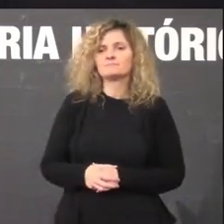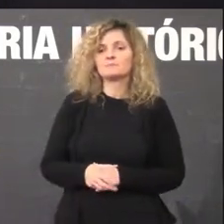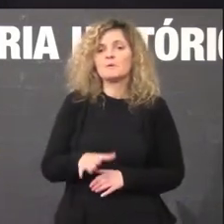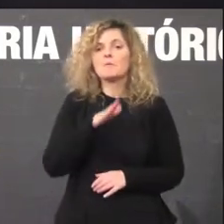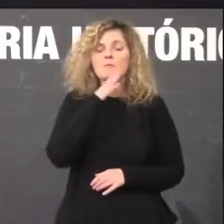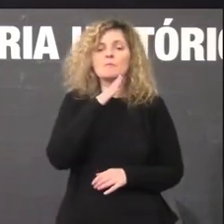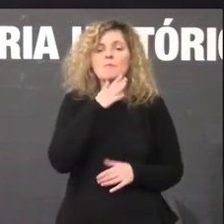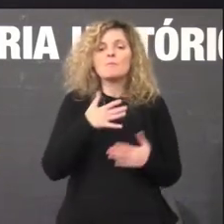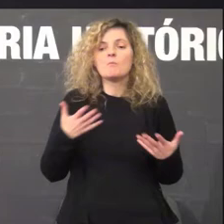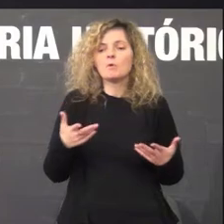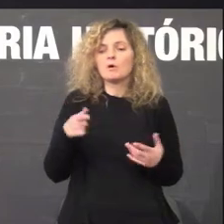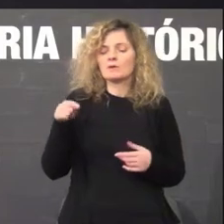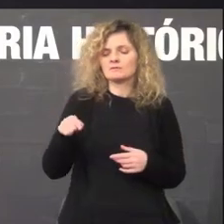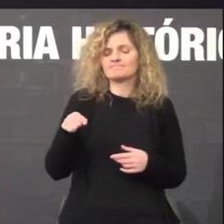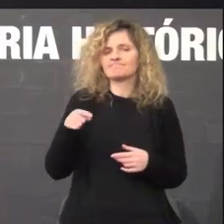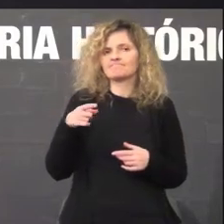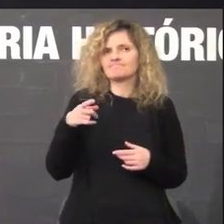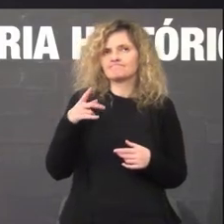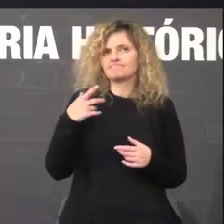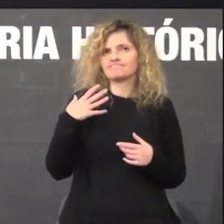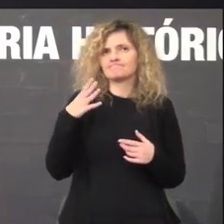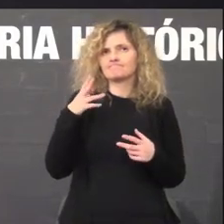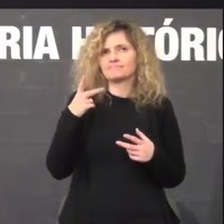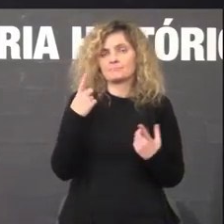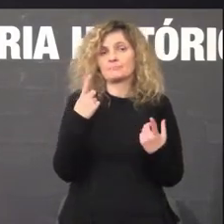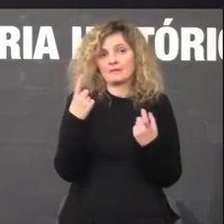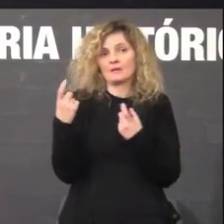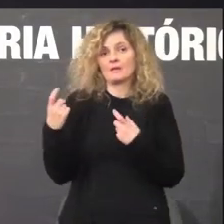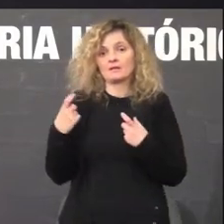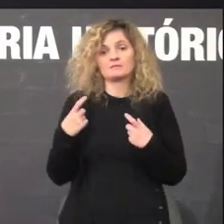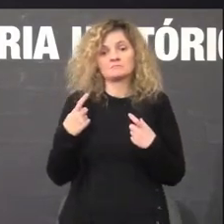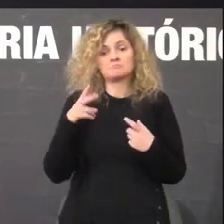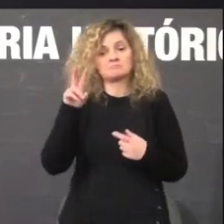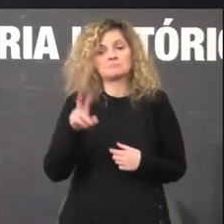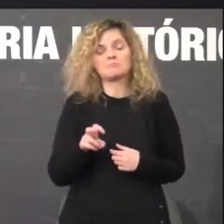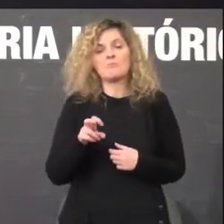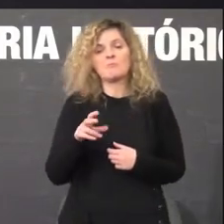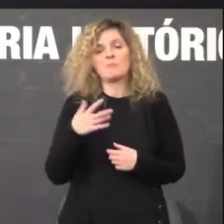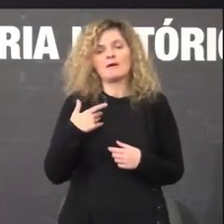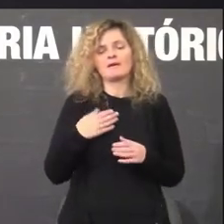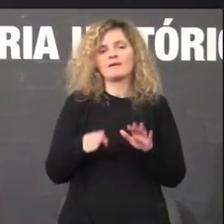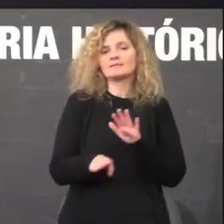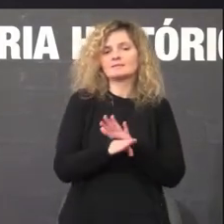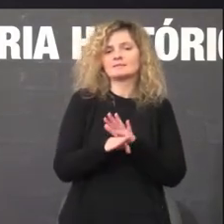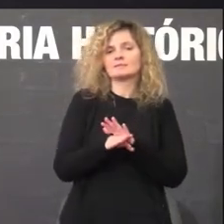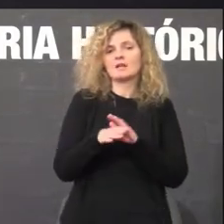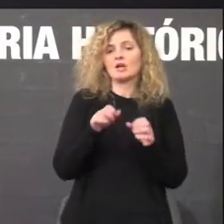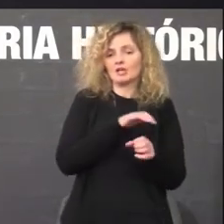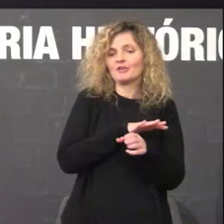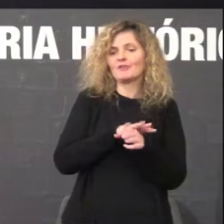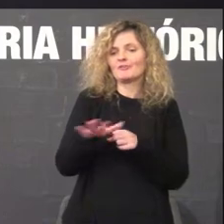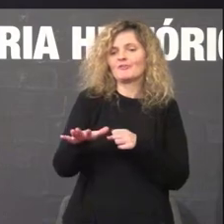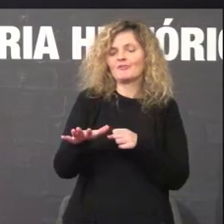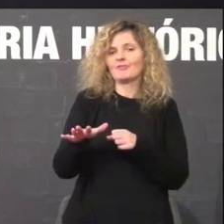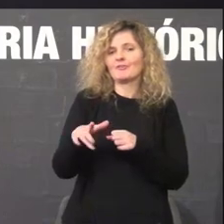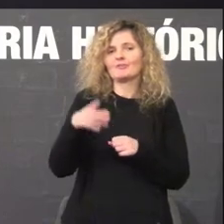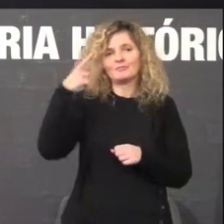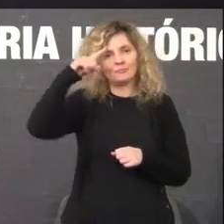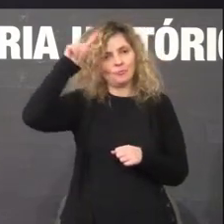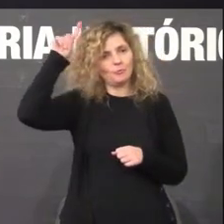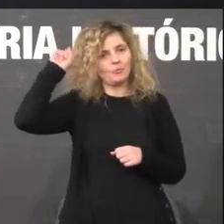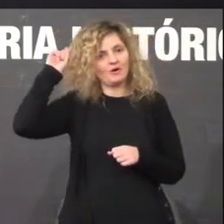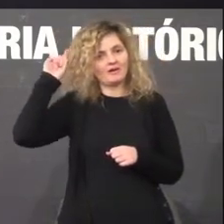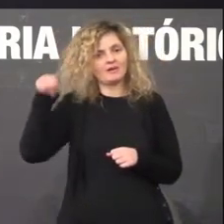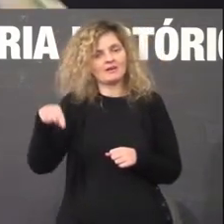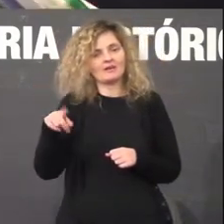porque a ellos les conviene para mantener su estatus, para mantener su influencia, que sea Juan Carlos y